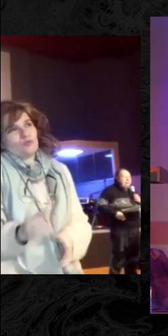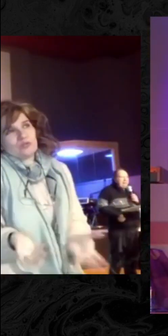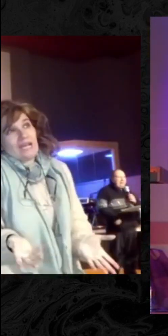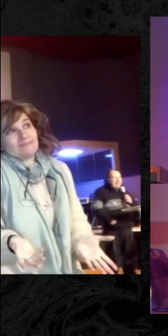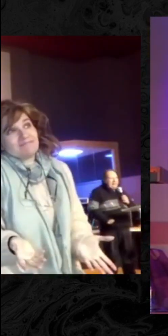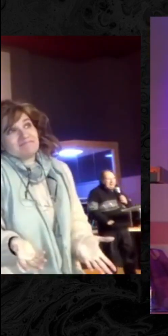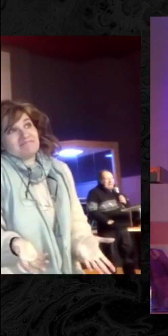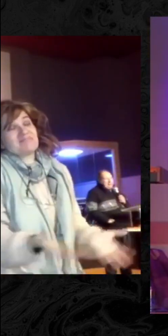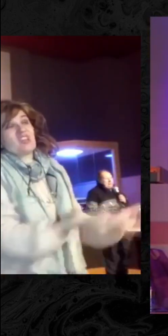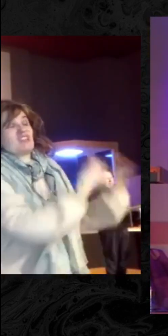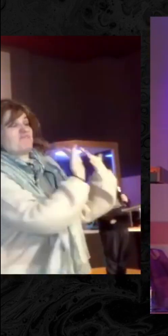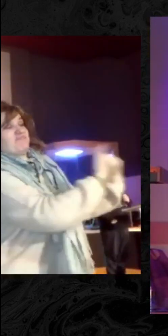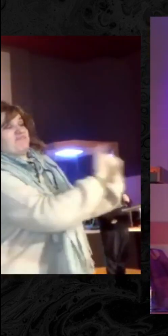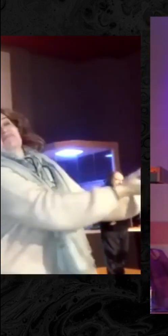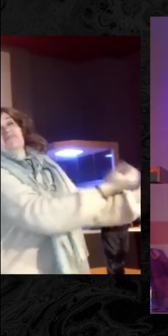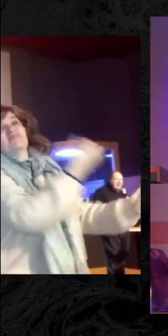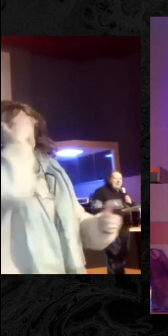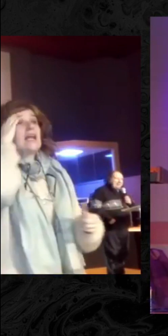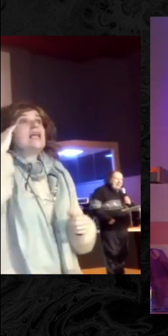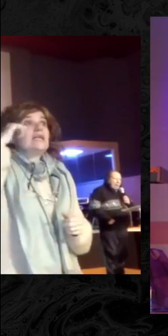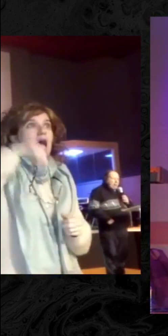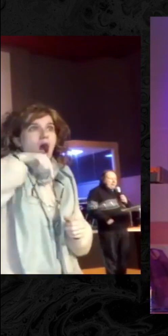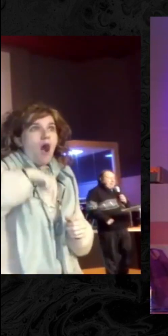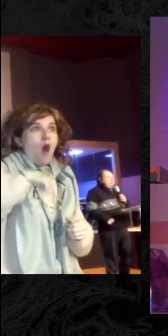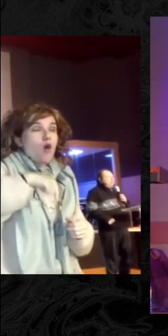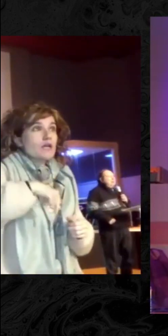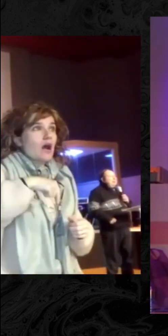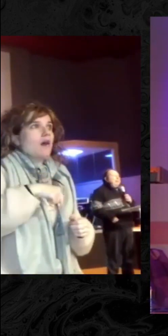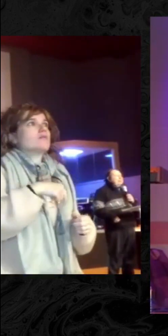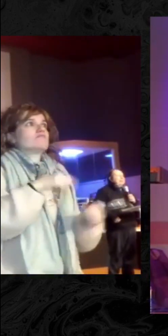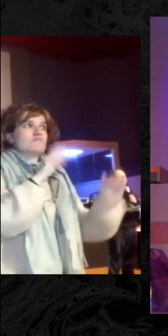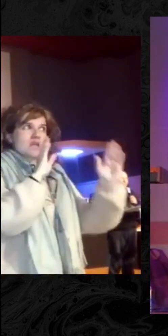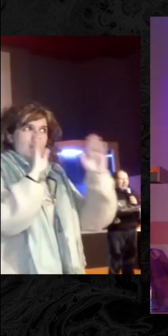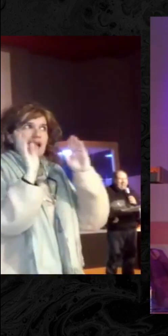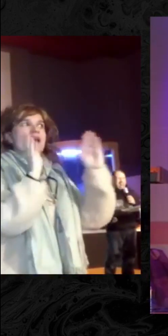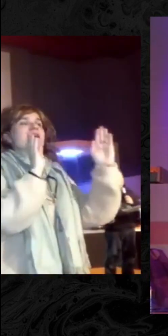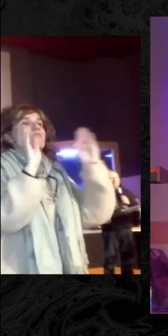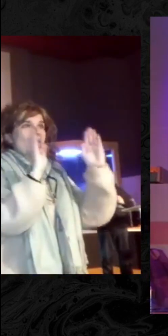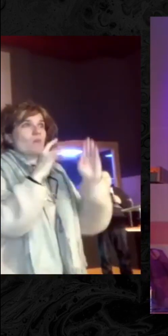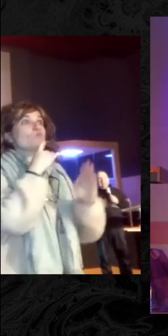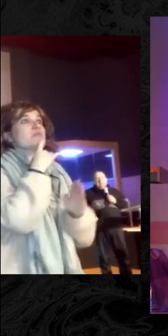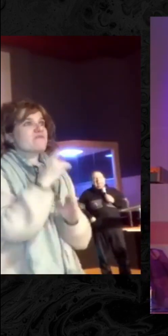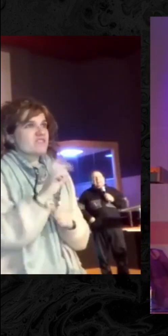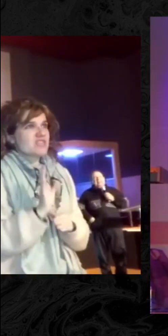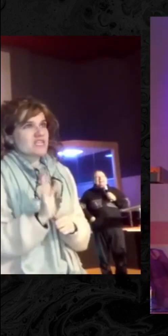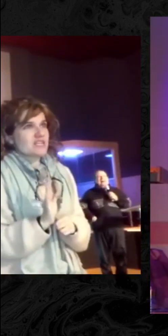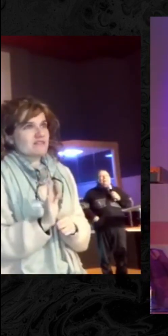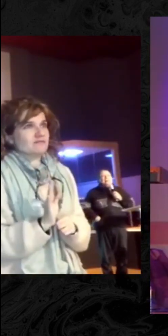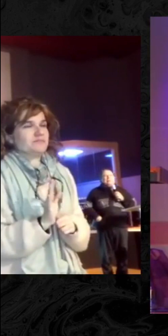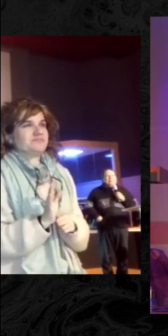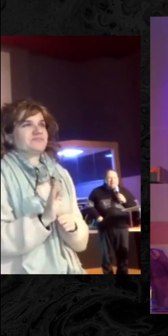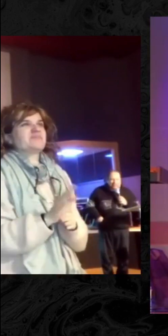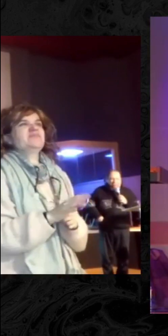aborrecería y hoy día estamos en una de las épocas de más